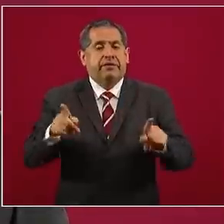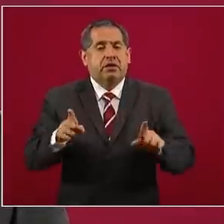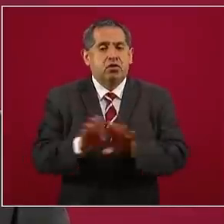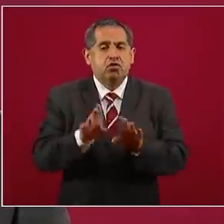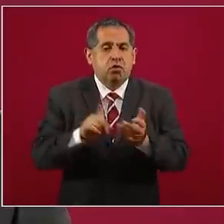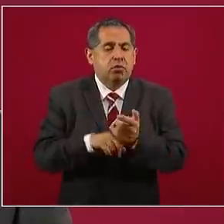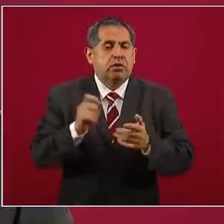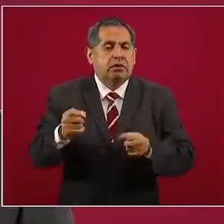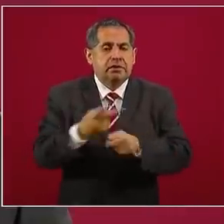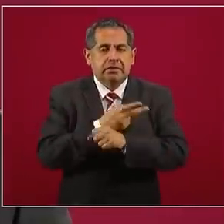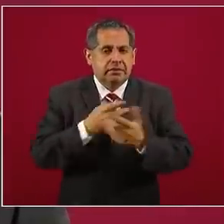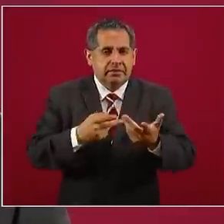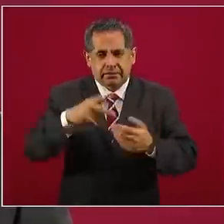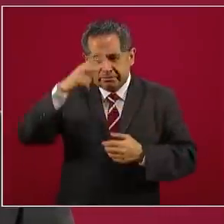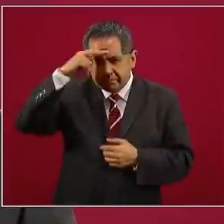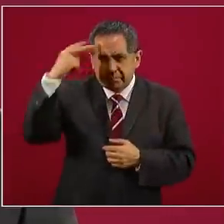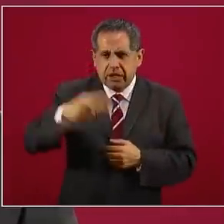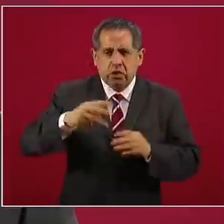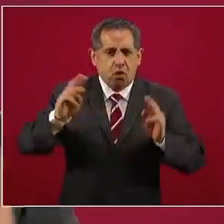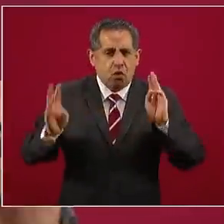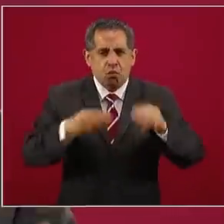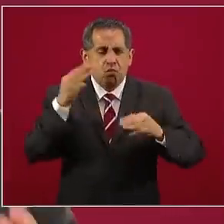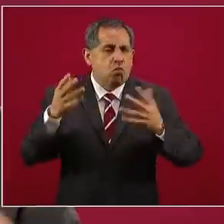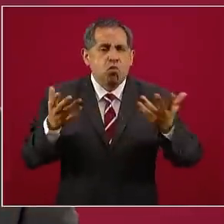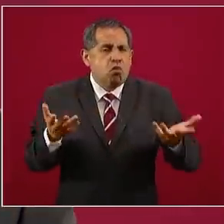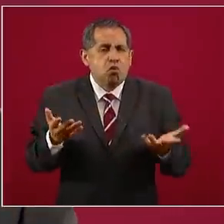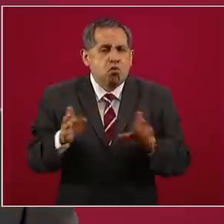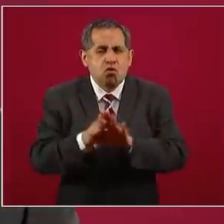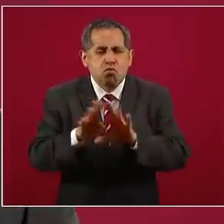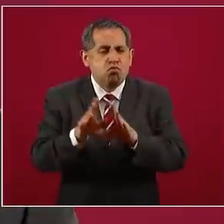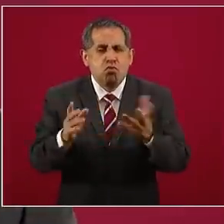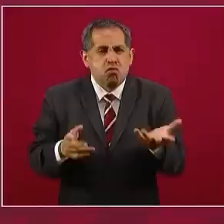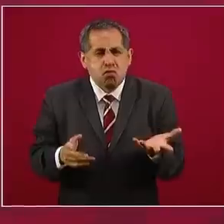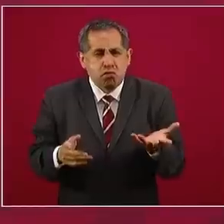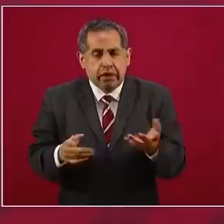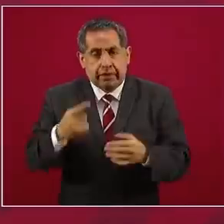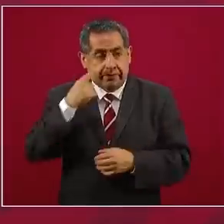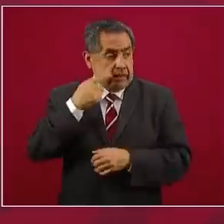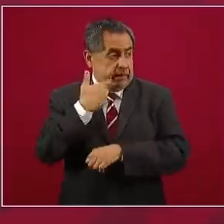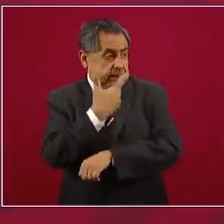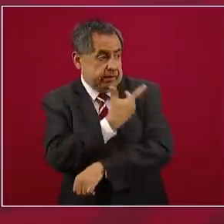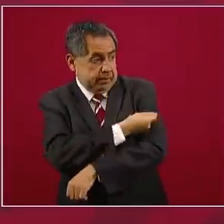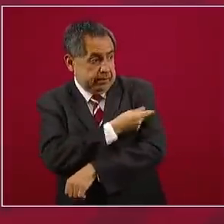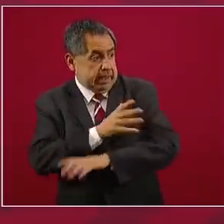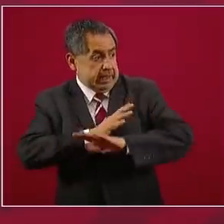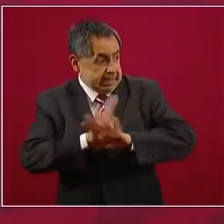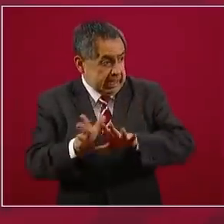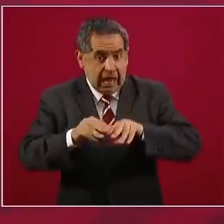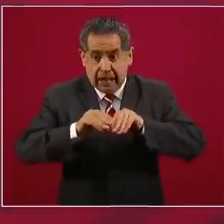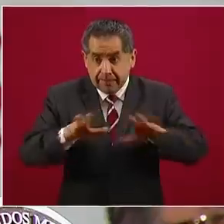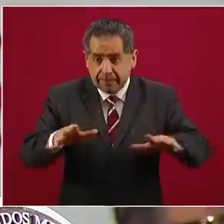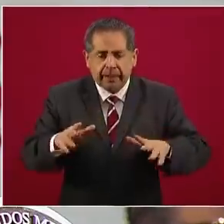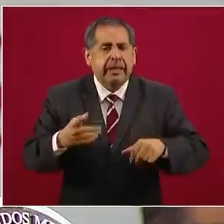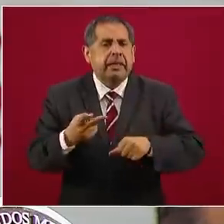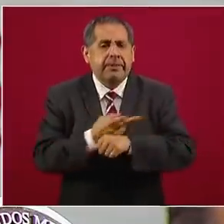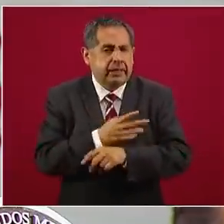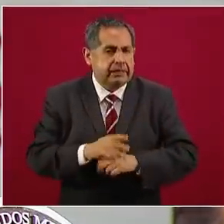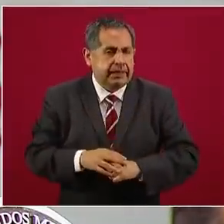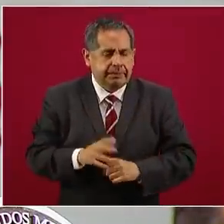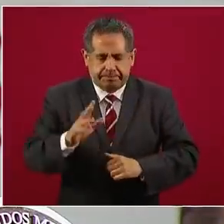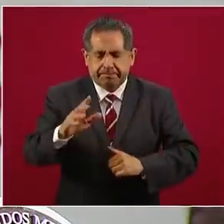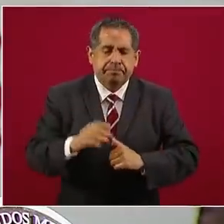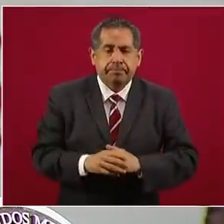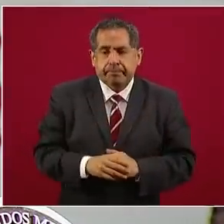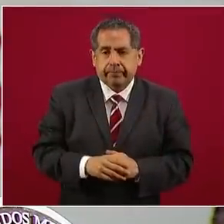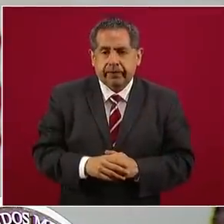de la epidemia en México y en el mundo cuando esté presente una vacuna? Como ya se señalaba,